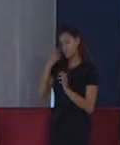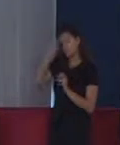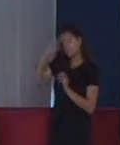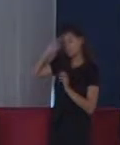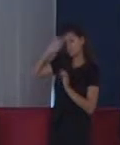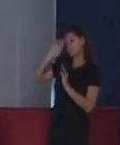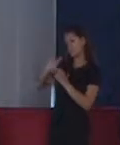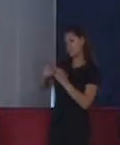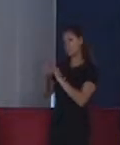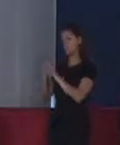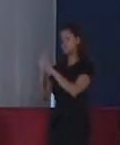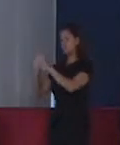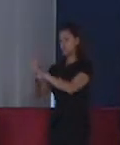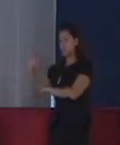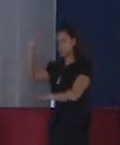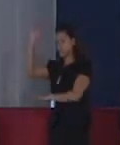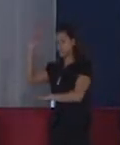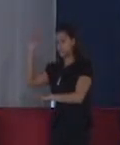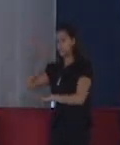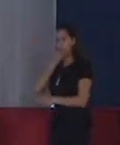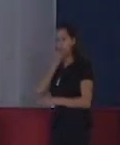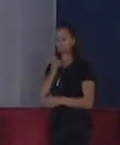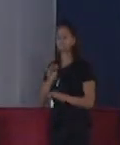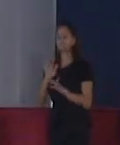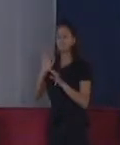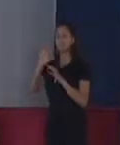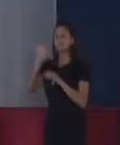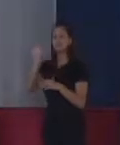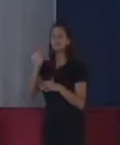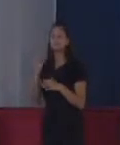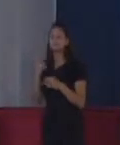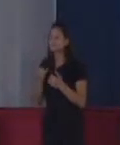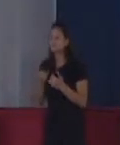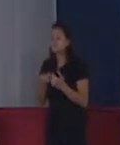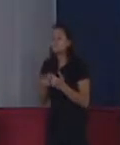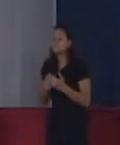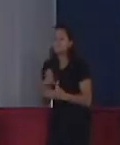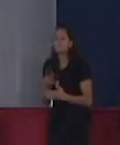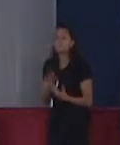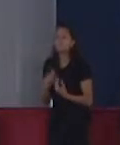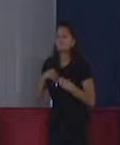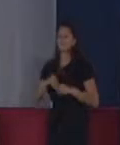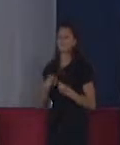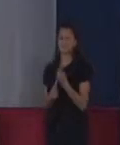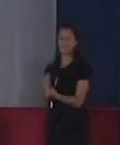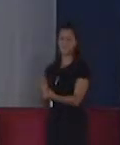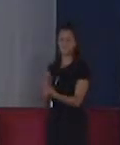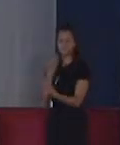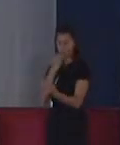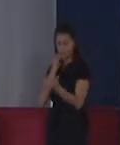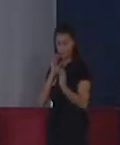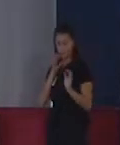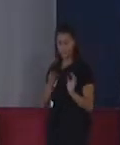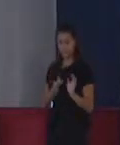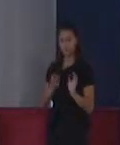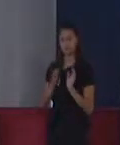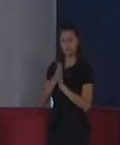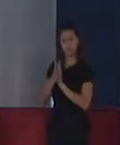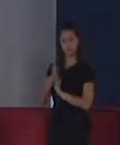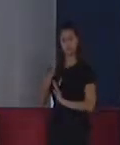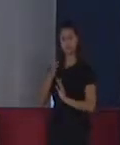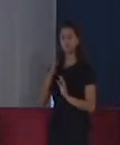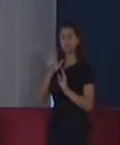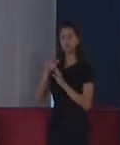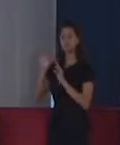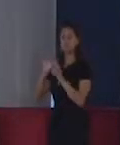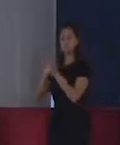desde la política. El país apenas se está apropiando de hacerlo. Un ejemplo, por lo menos, y lo hablo desde lo que está pasando por lo menos con deporte